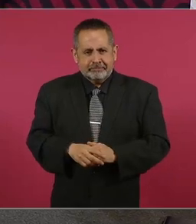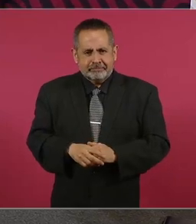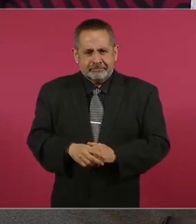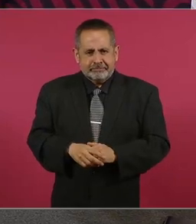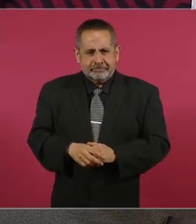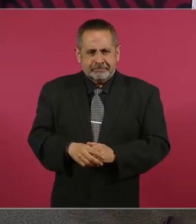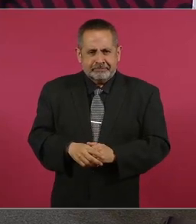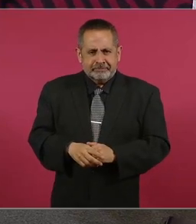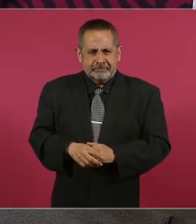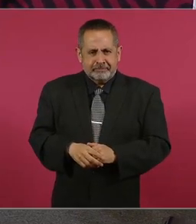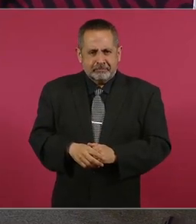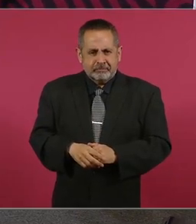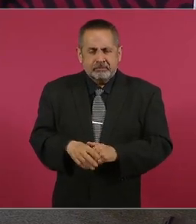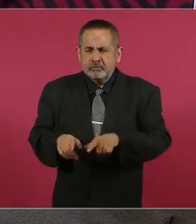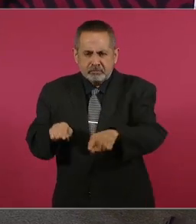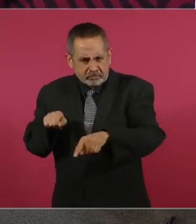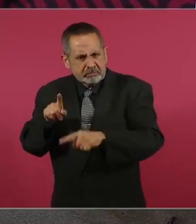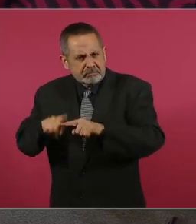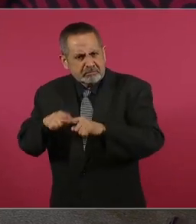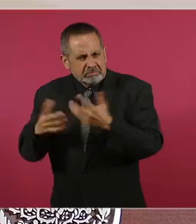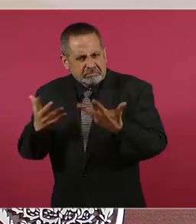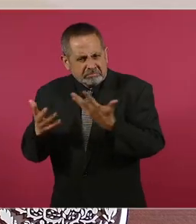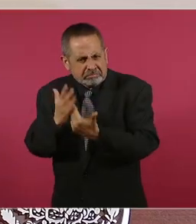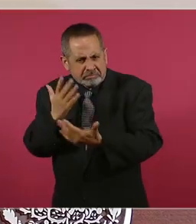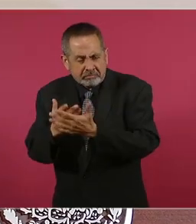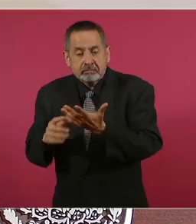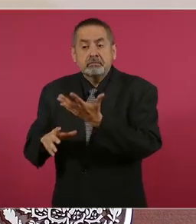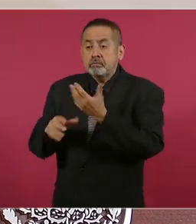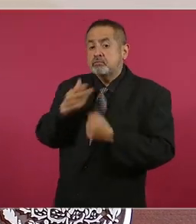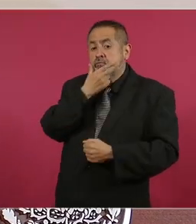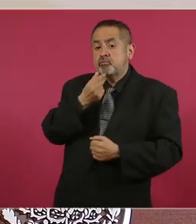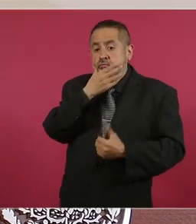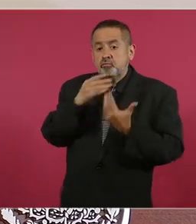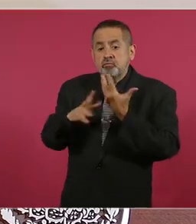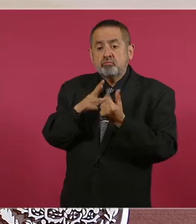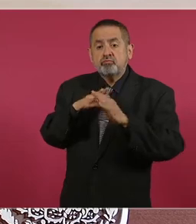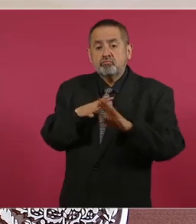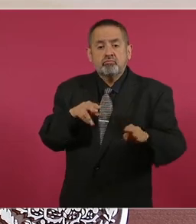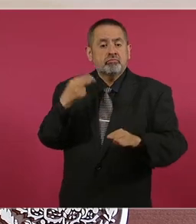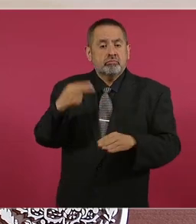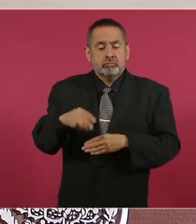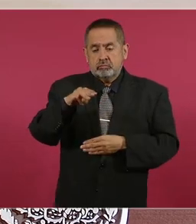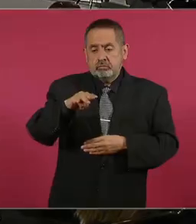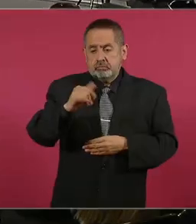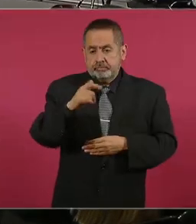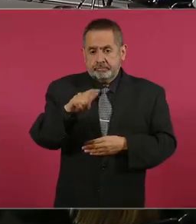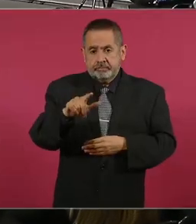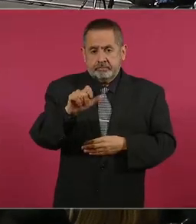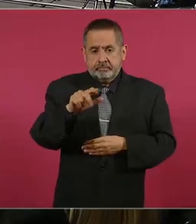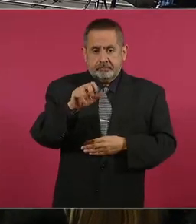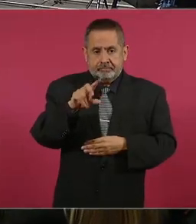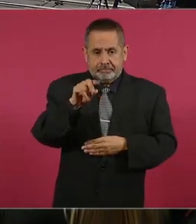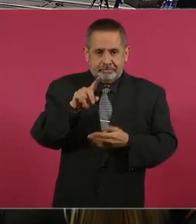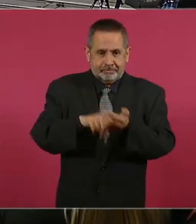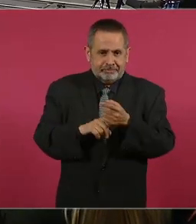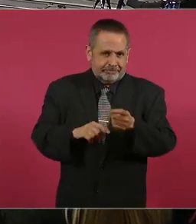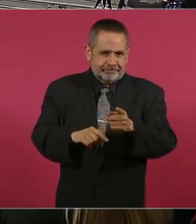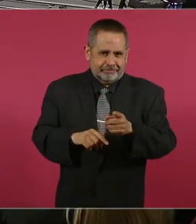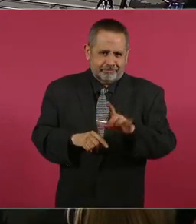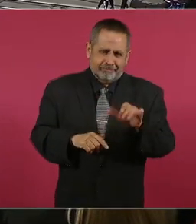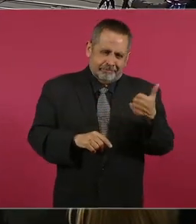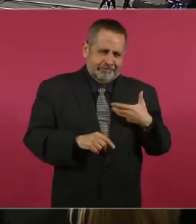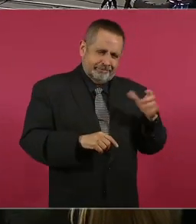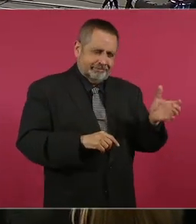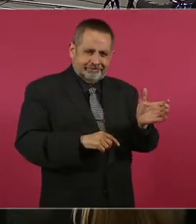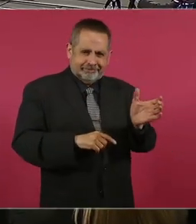a... Esto es de un migrante, ¿no? Es de un migrante de San Francisco, se llama Miguel Alvarado. De hecho, me pide que si le puede firmar